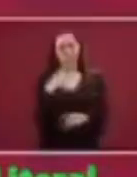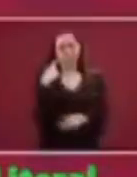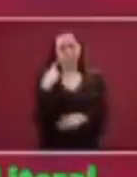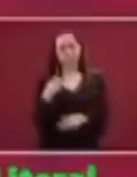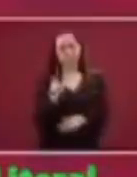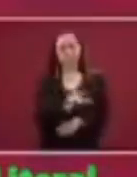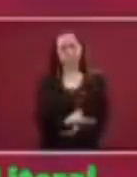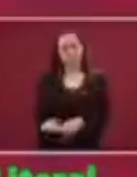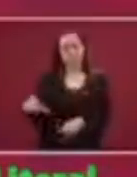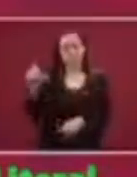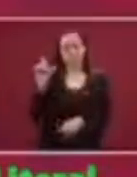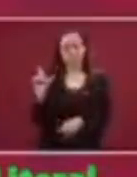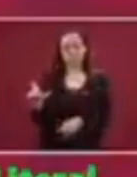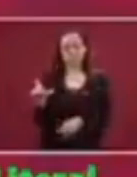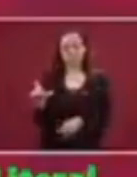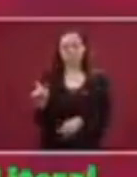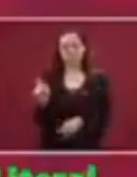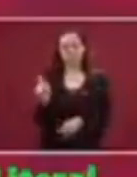detente.